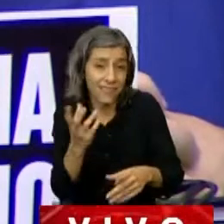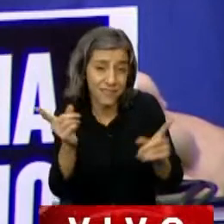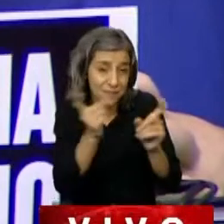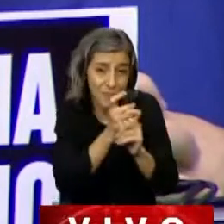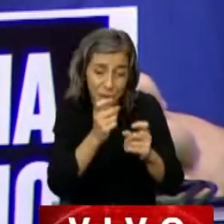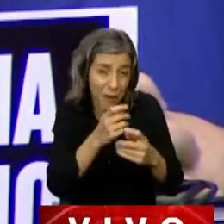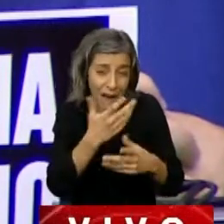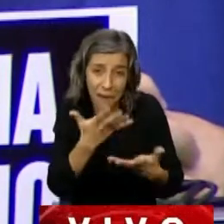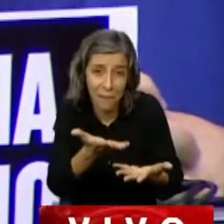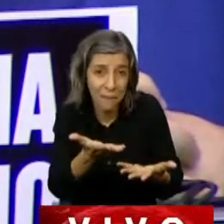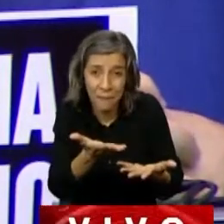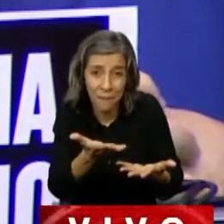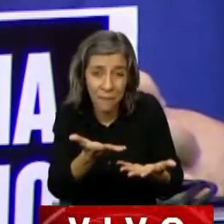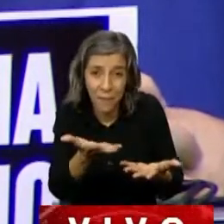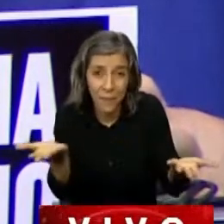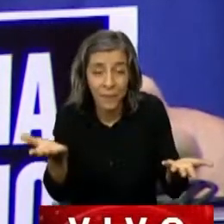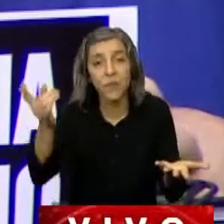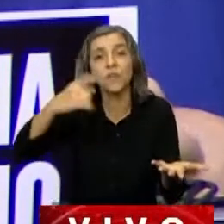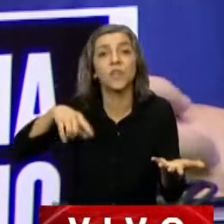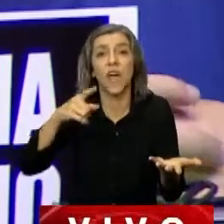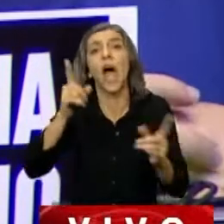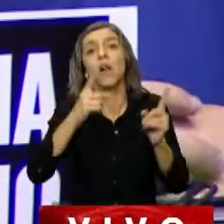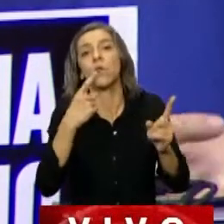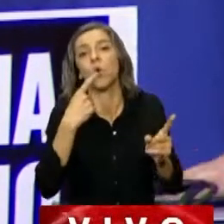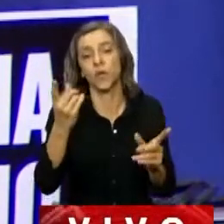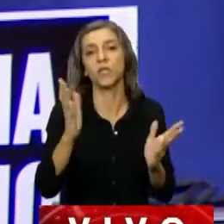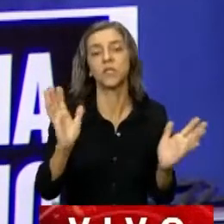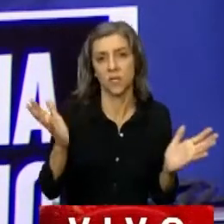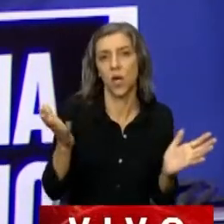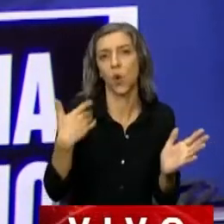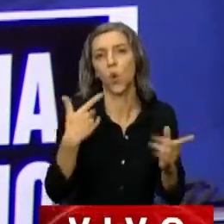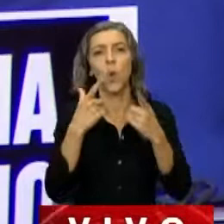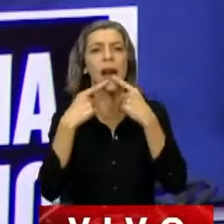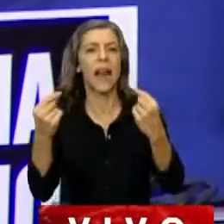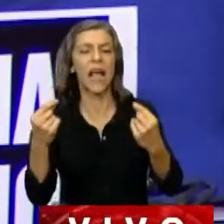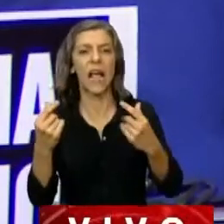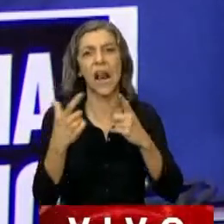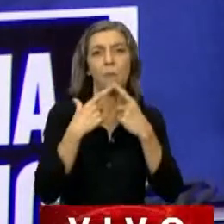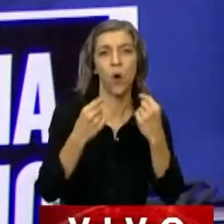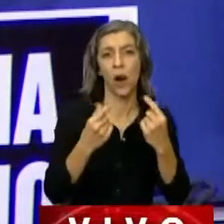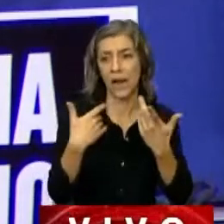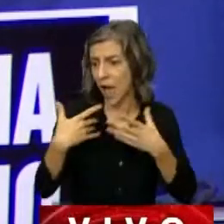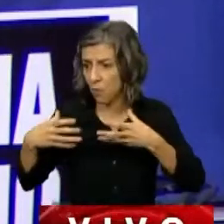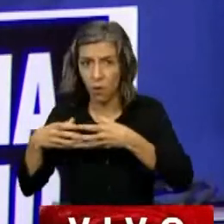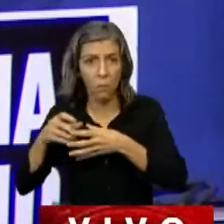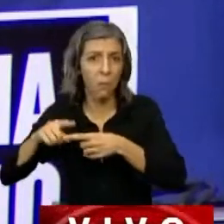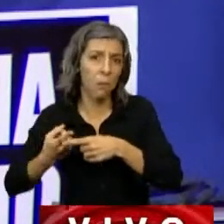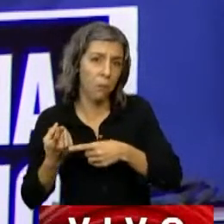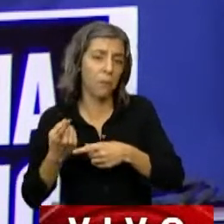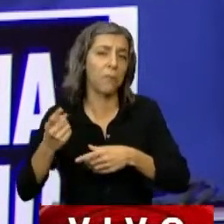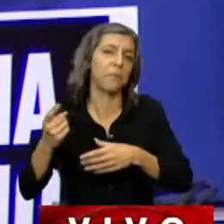justamente para dar lugar a estos reclamos patronales tan fuertes y de los bloques Juntos por el Cambio, pero también del Frente de